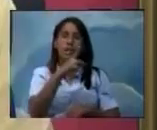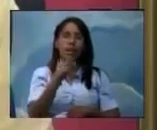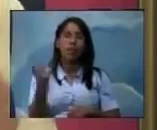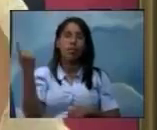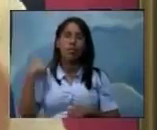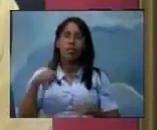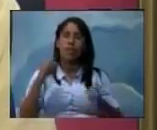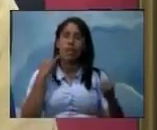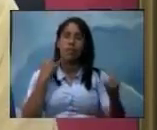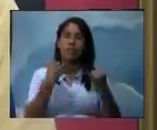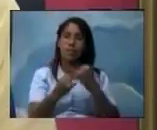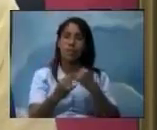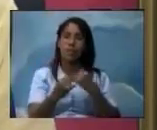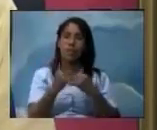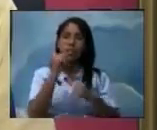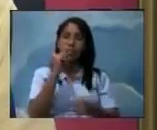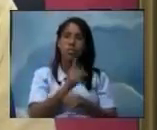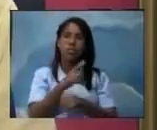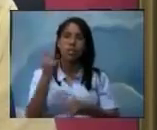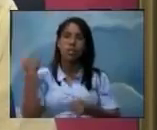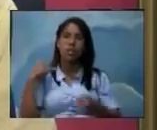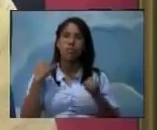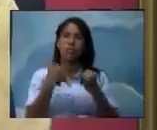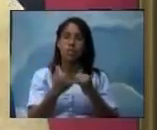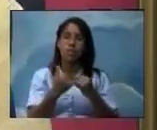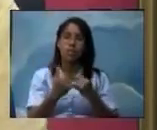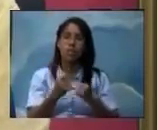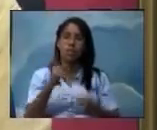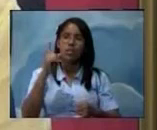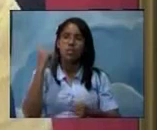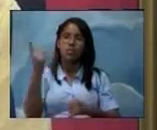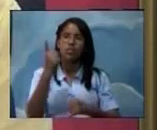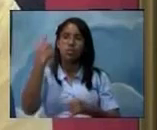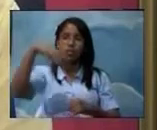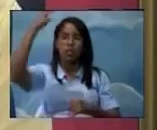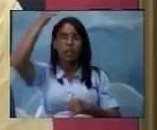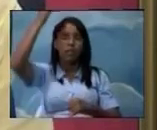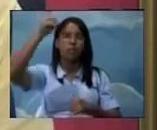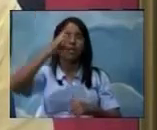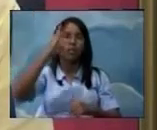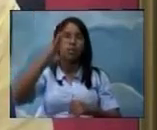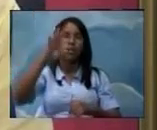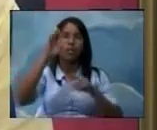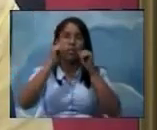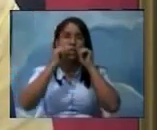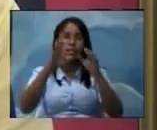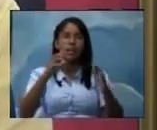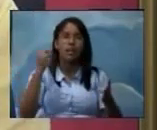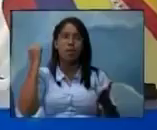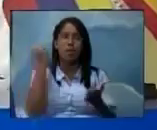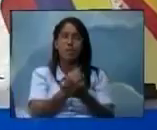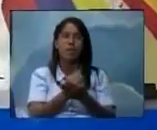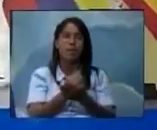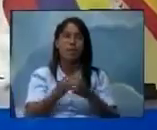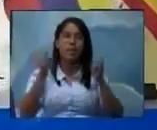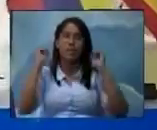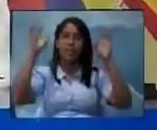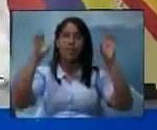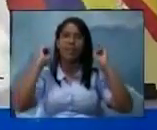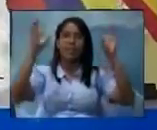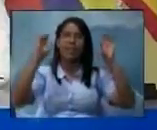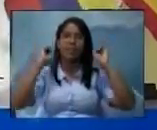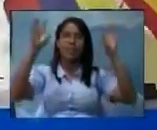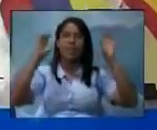no tiene fin, que no tiene fin. Solo el reino de Dios. Dios les bendiga. Yeah. Yo